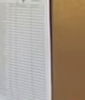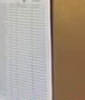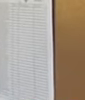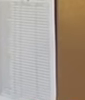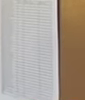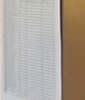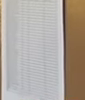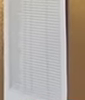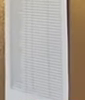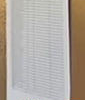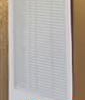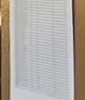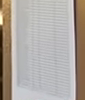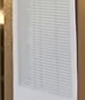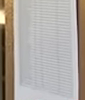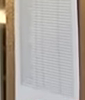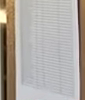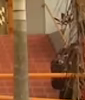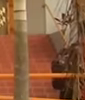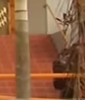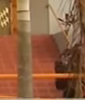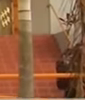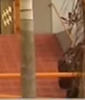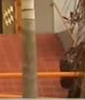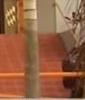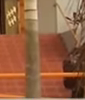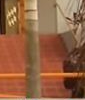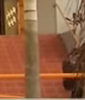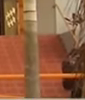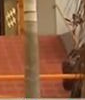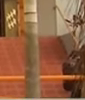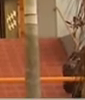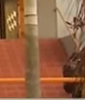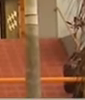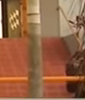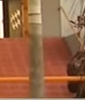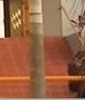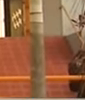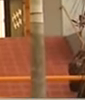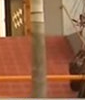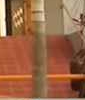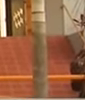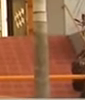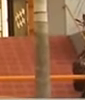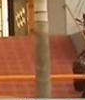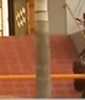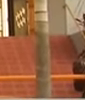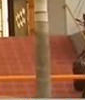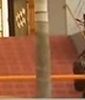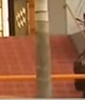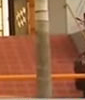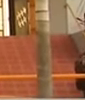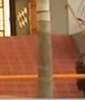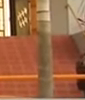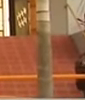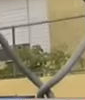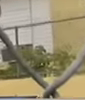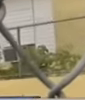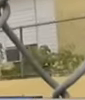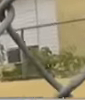XXI. No hay una aspiración más legítima que esa, que sea para todos nuestros ciudadanos.